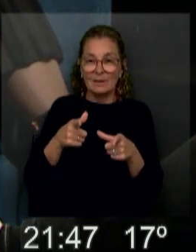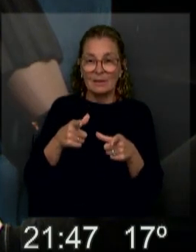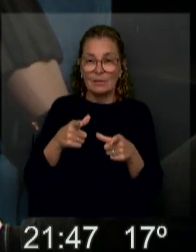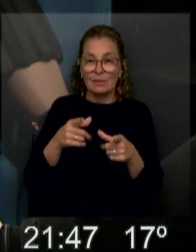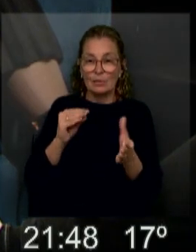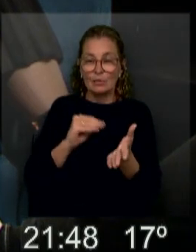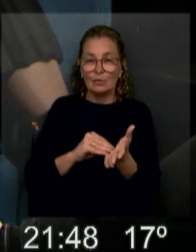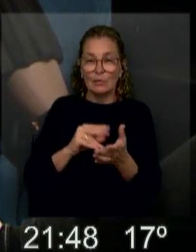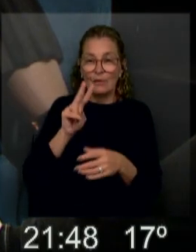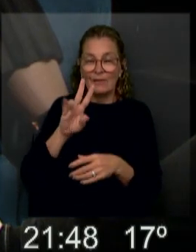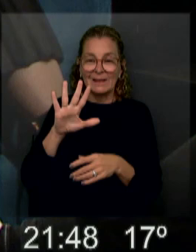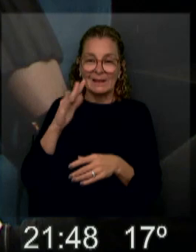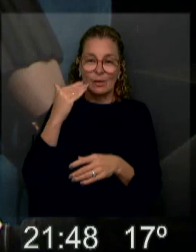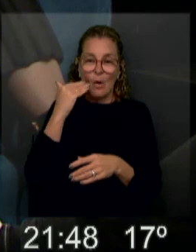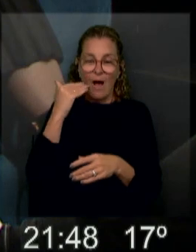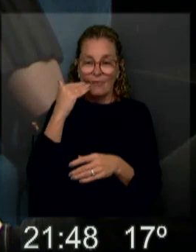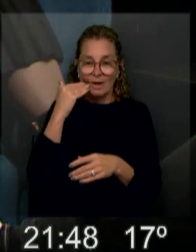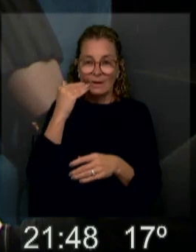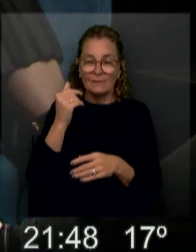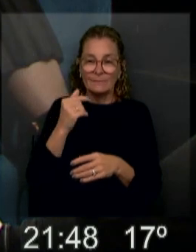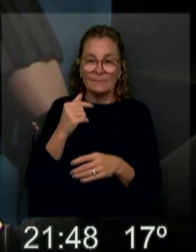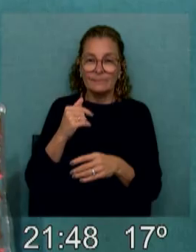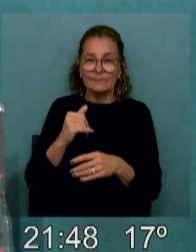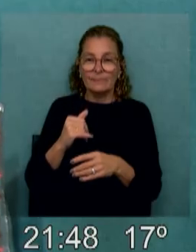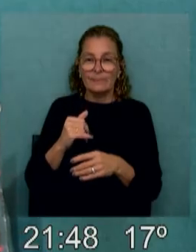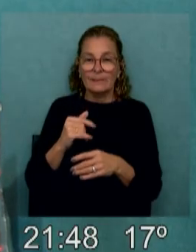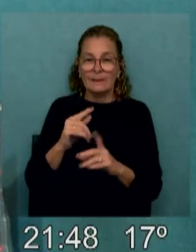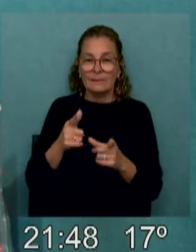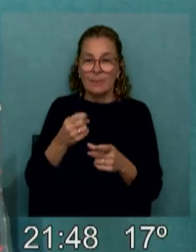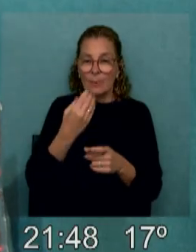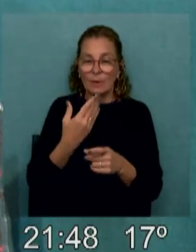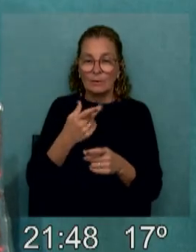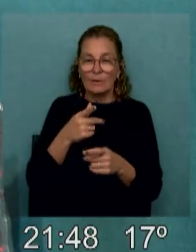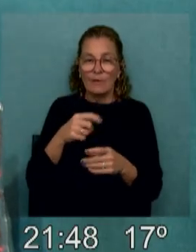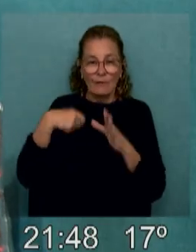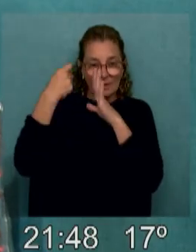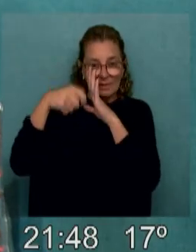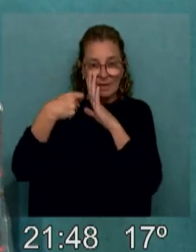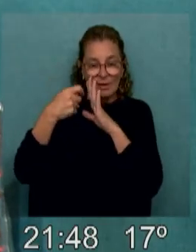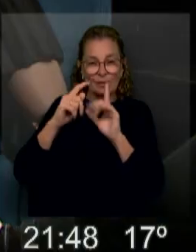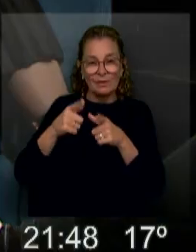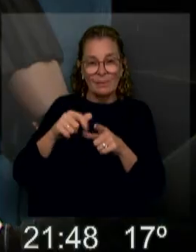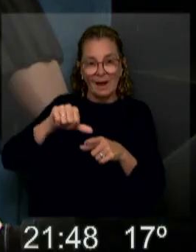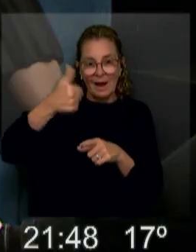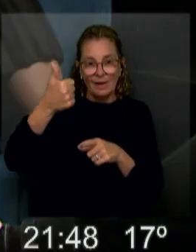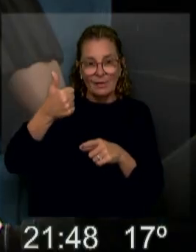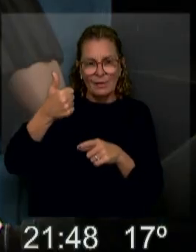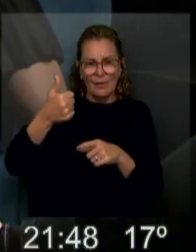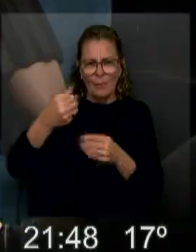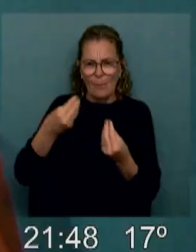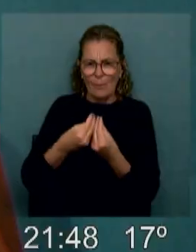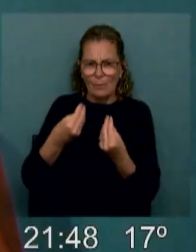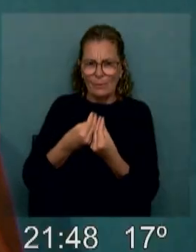el show del 25 de abril en Inmigrantes y bueno, sobre el video que ganó unos premios y todo